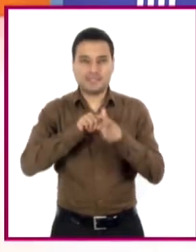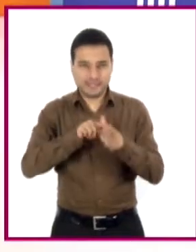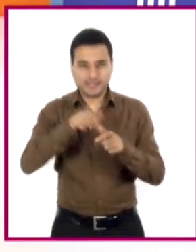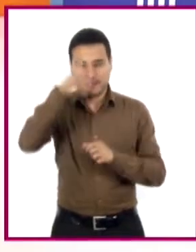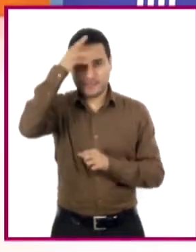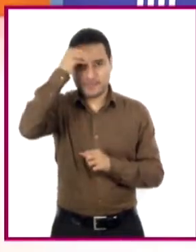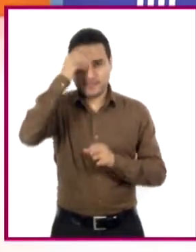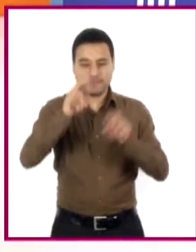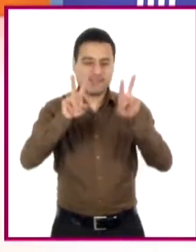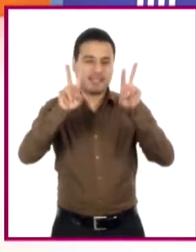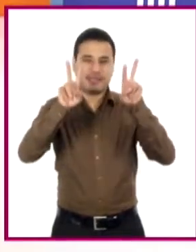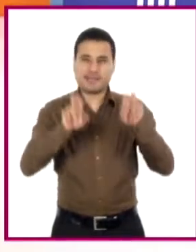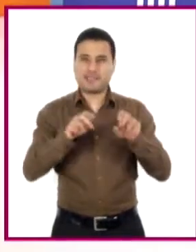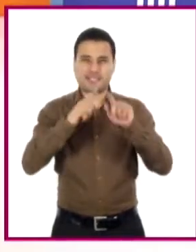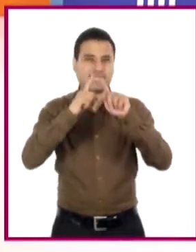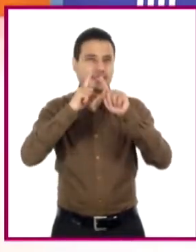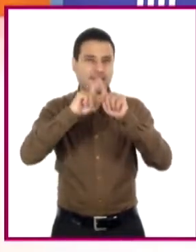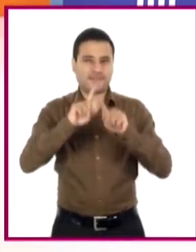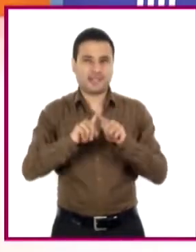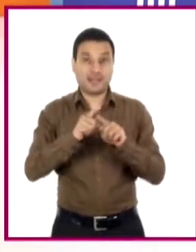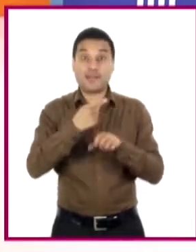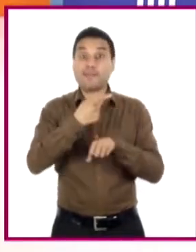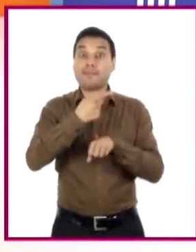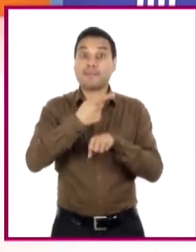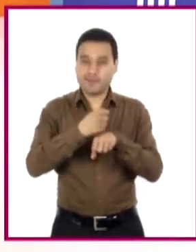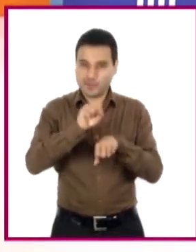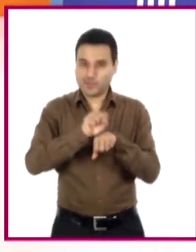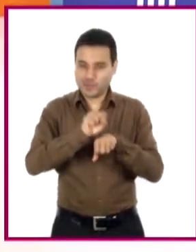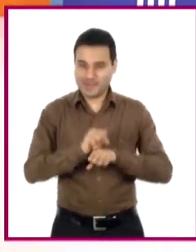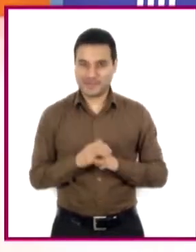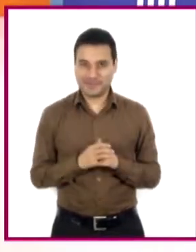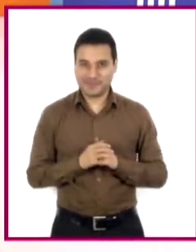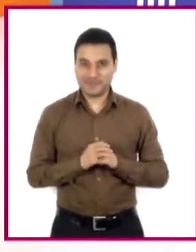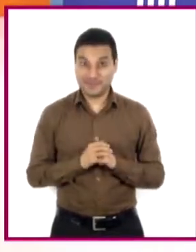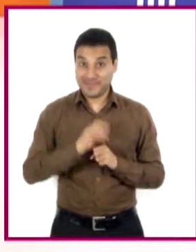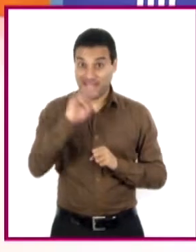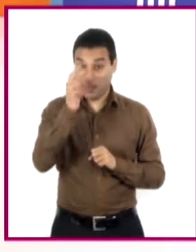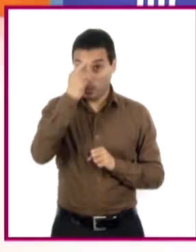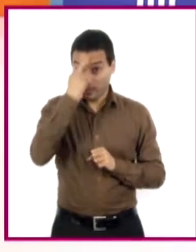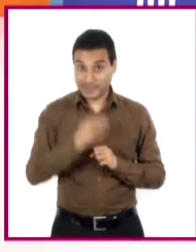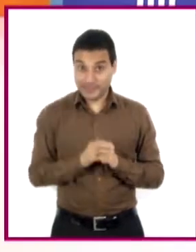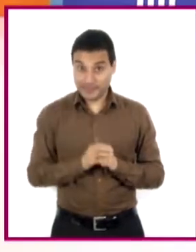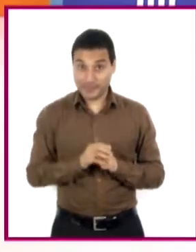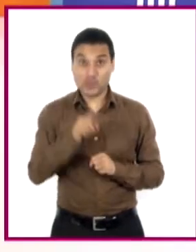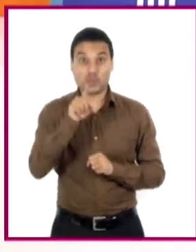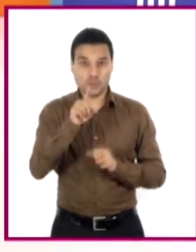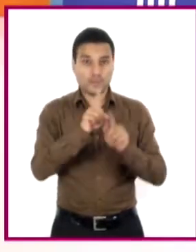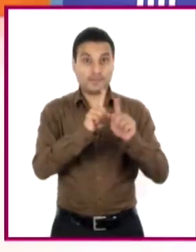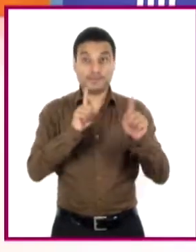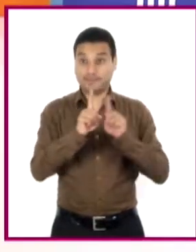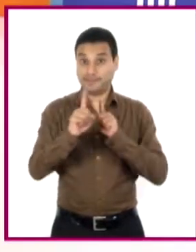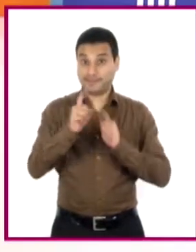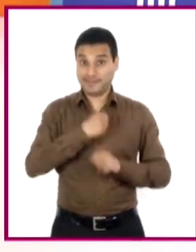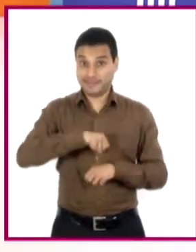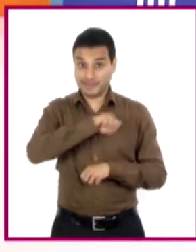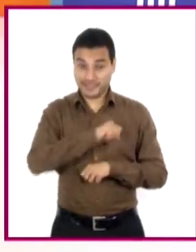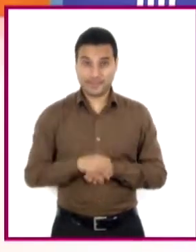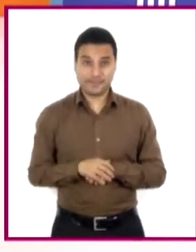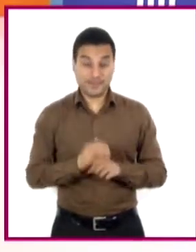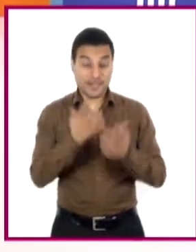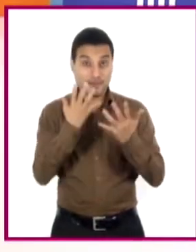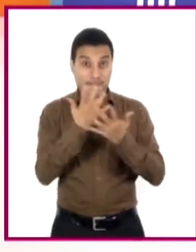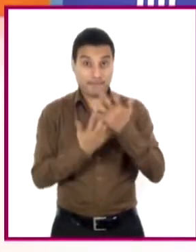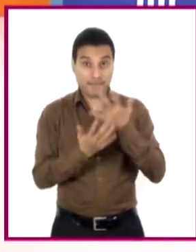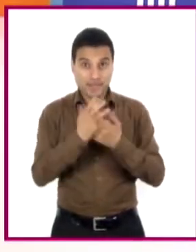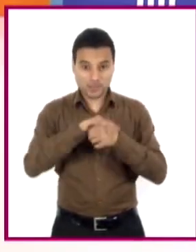temas de las asignaturas de primer grado de secundaria. Recuerda mantener la sana distancia y lavar las manos